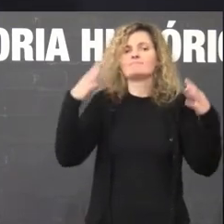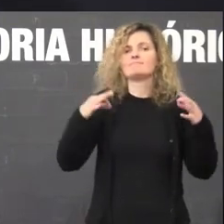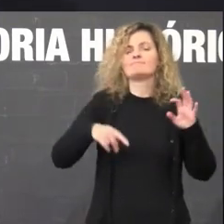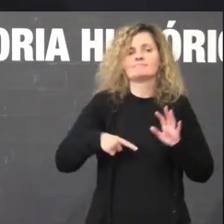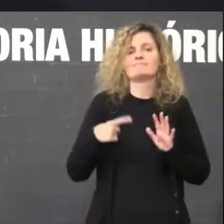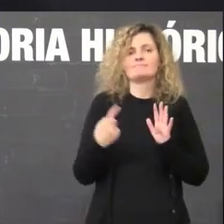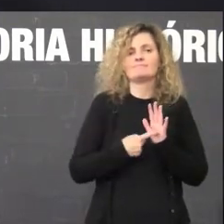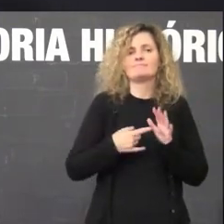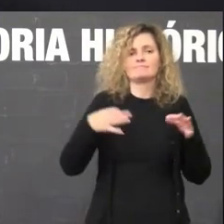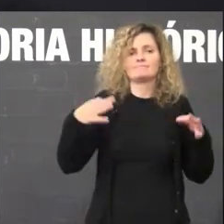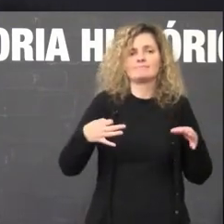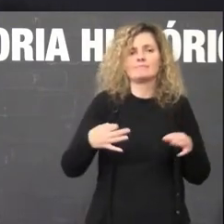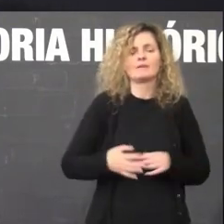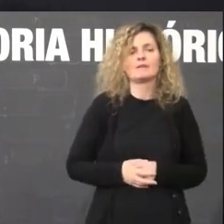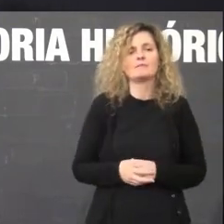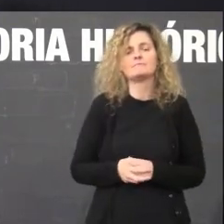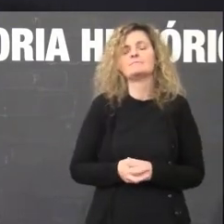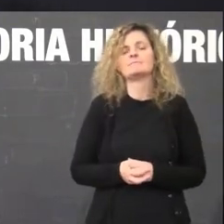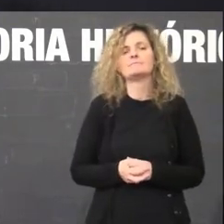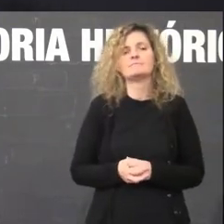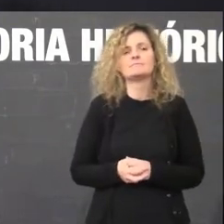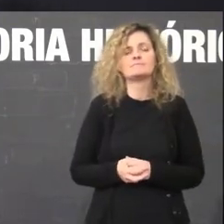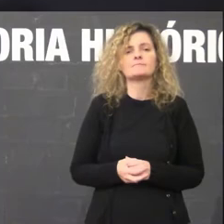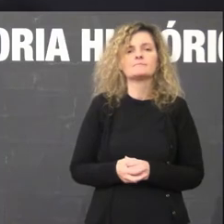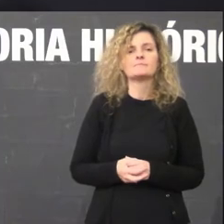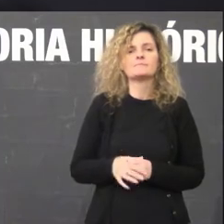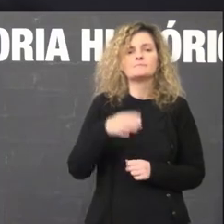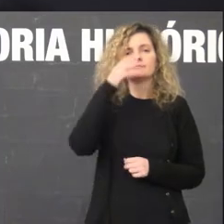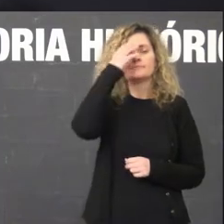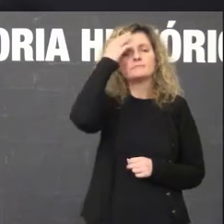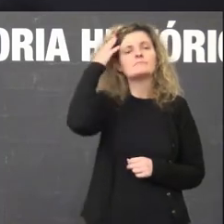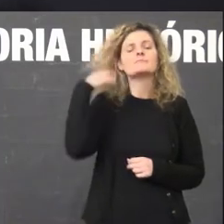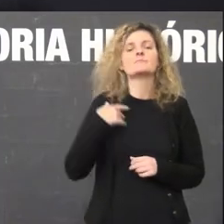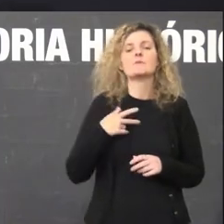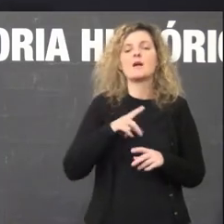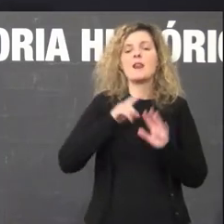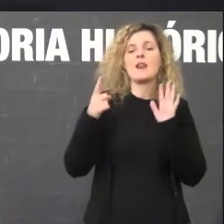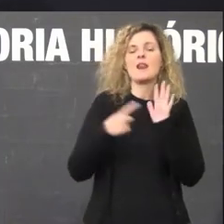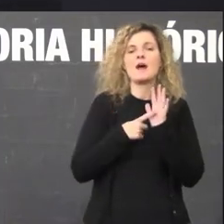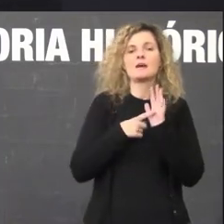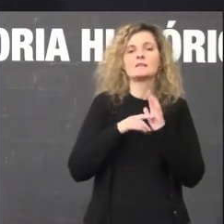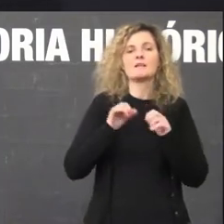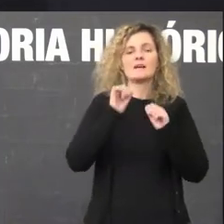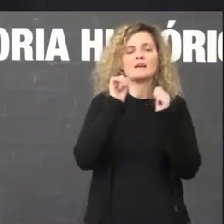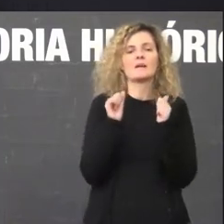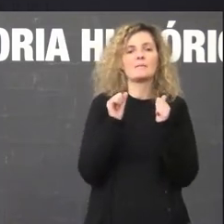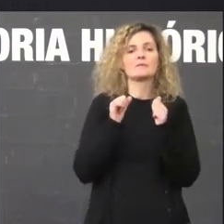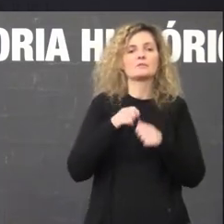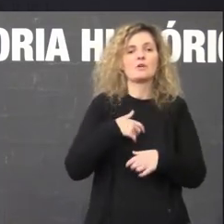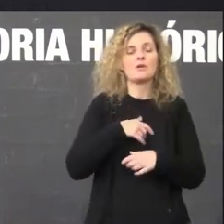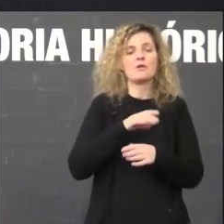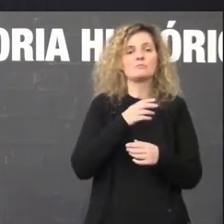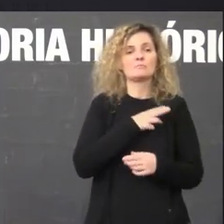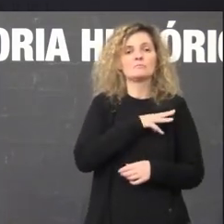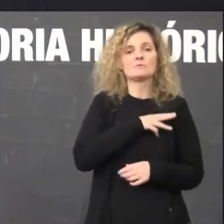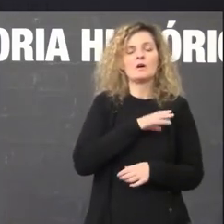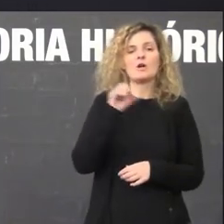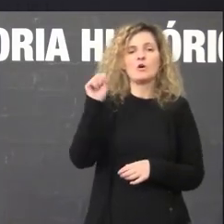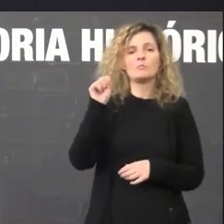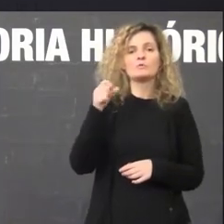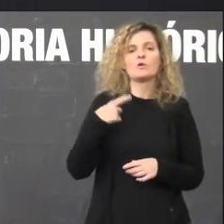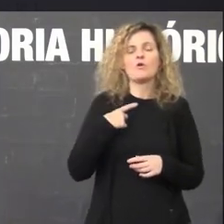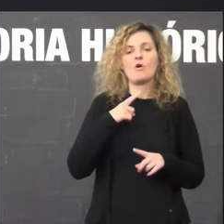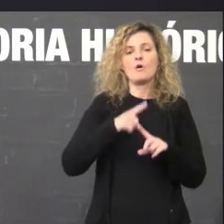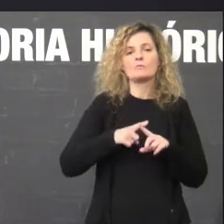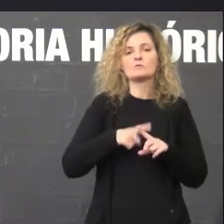absolutamente cumplidas. Veo a lei de represión de masonerismo, do comunismo, dos homosexuales e